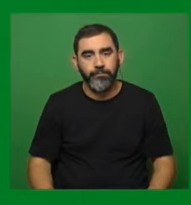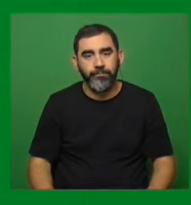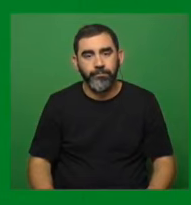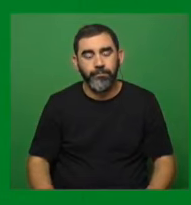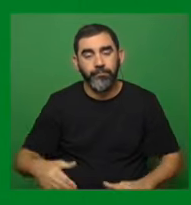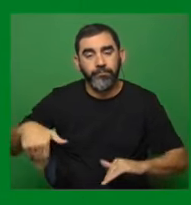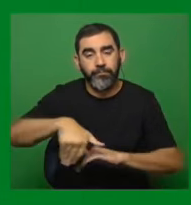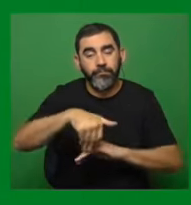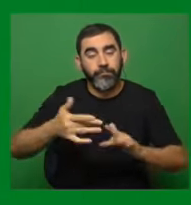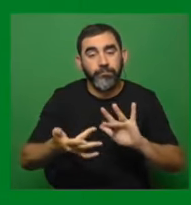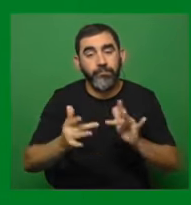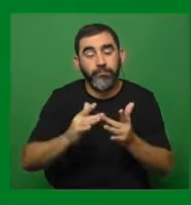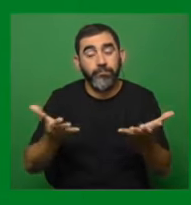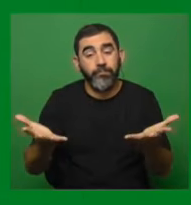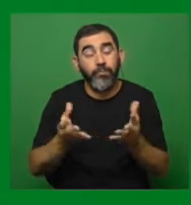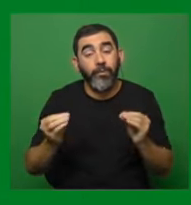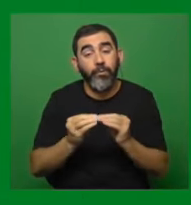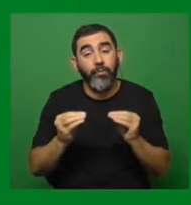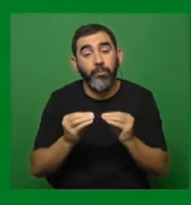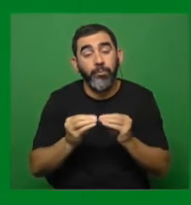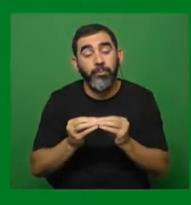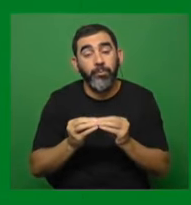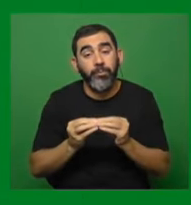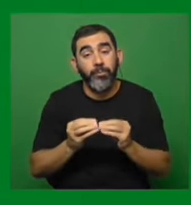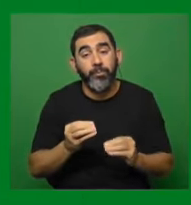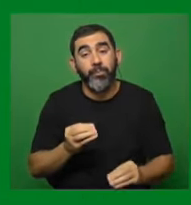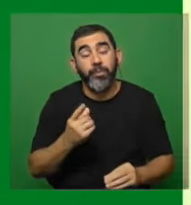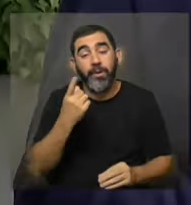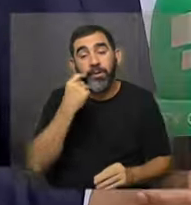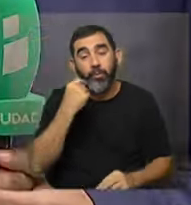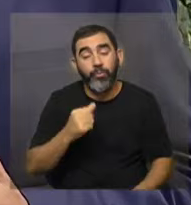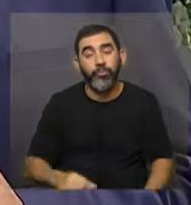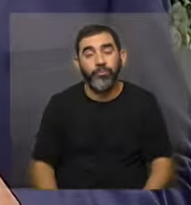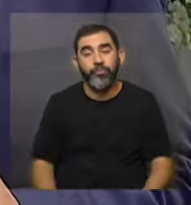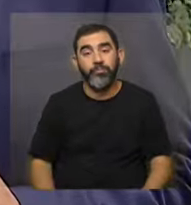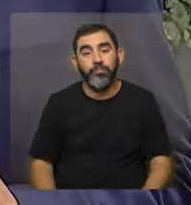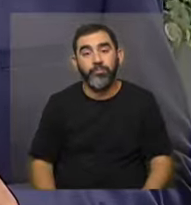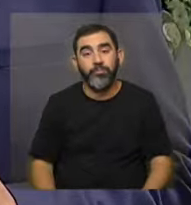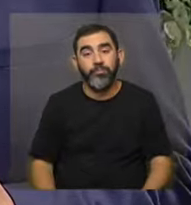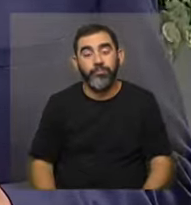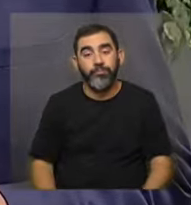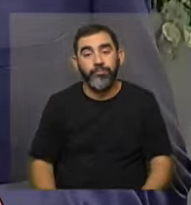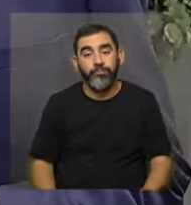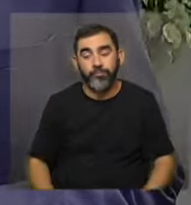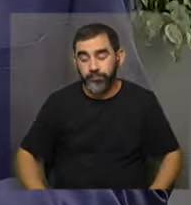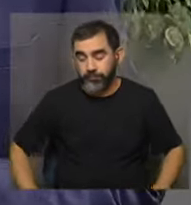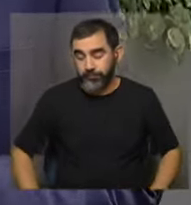salir de los estudios ahora el encuentro de uno de nuestros móviles este a cargo de Martín Duarte Martín adelante buen